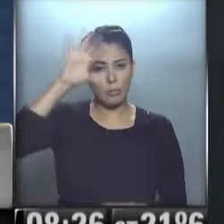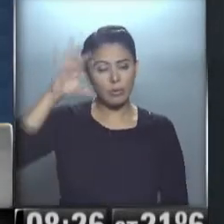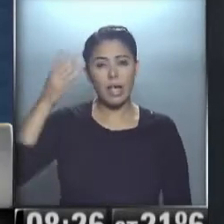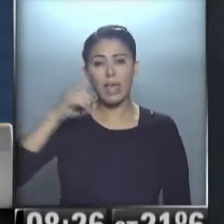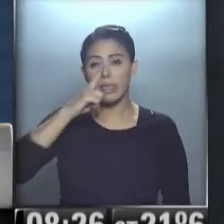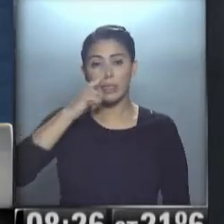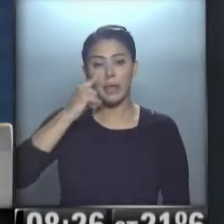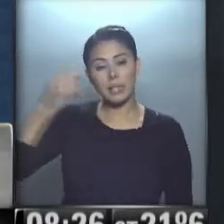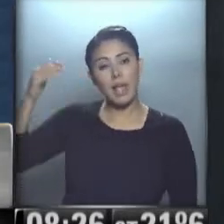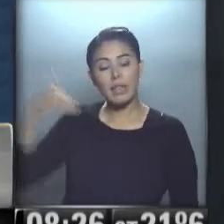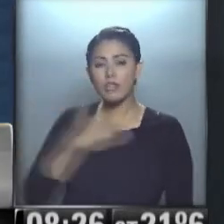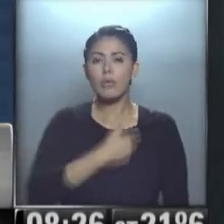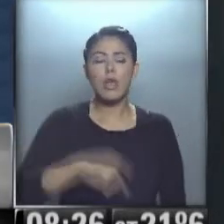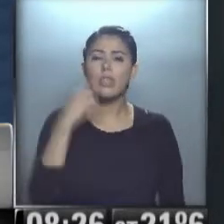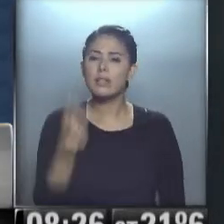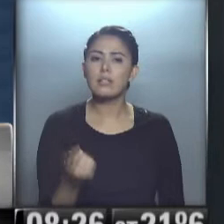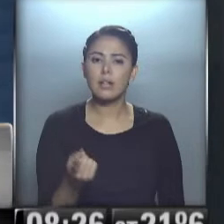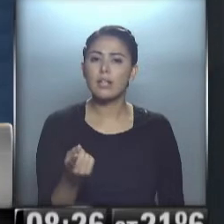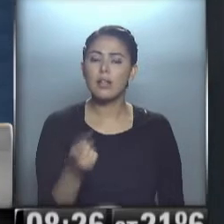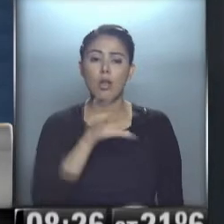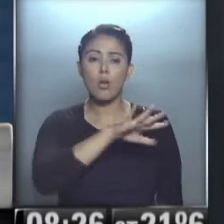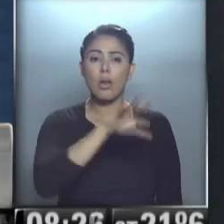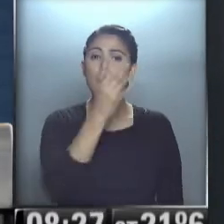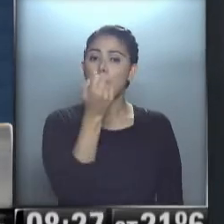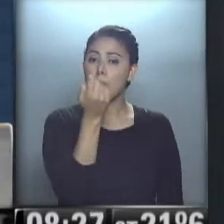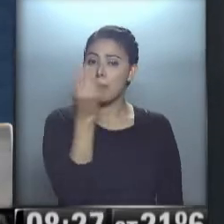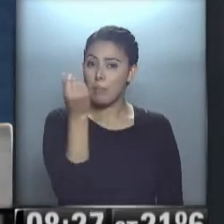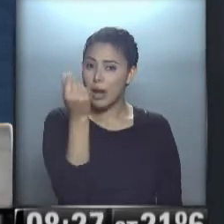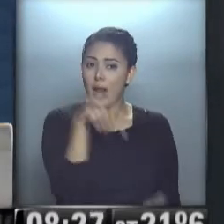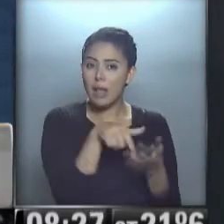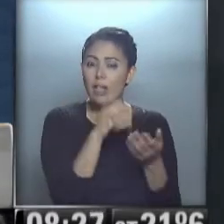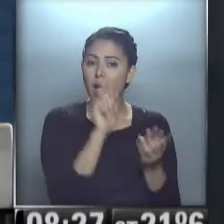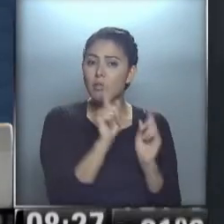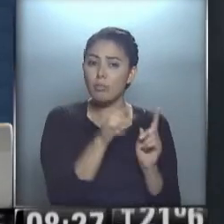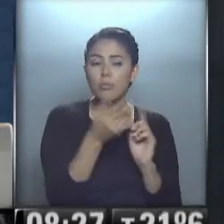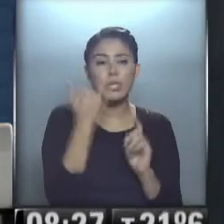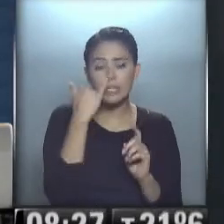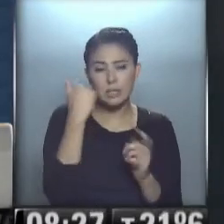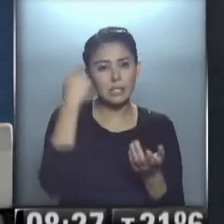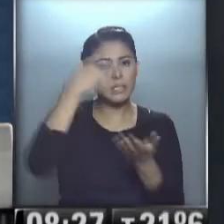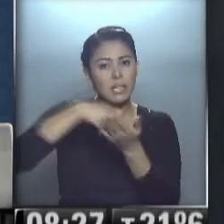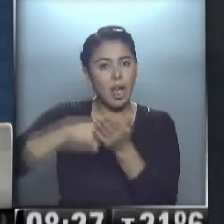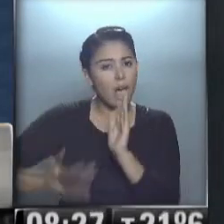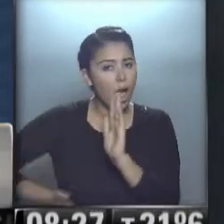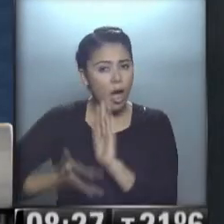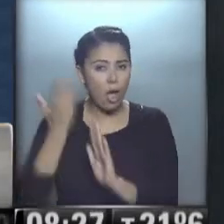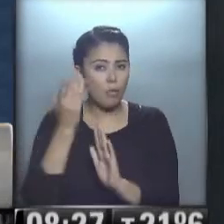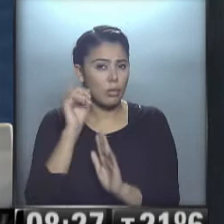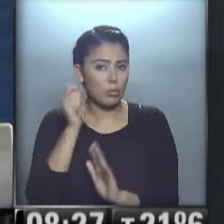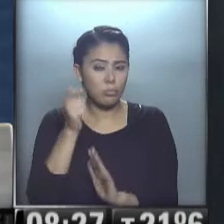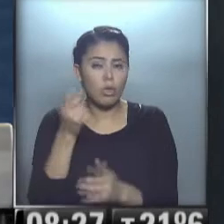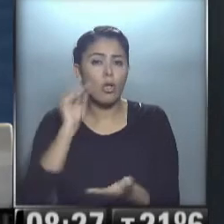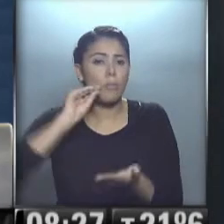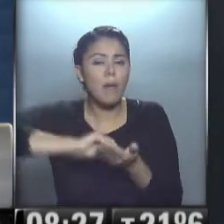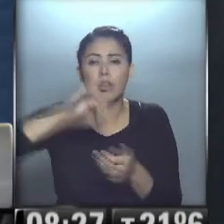unos días los gobernadores decían que la plata que tenían eran los aumentos que habían dado, que no se podía otorgar más aumentos.